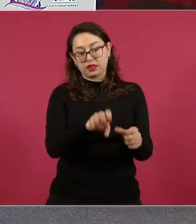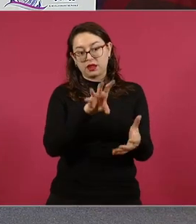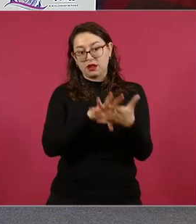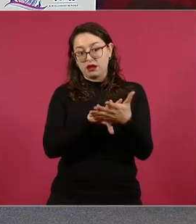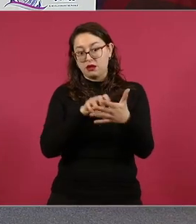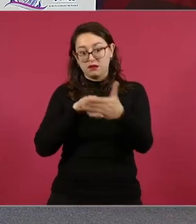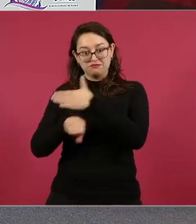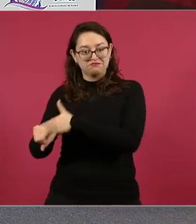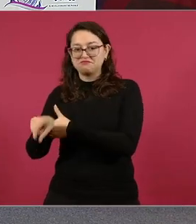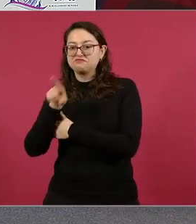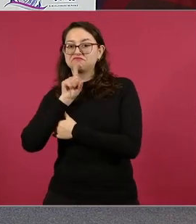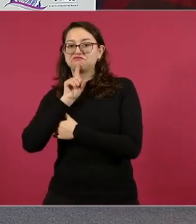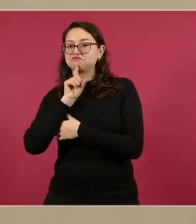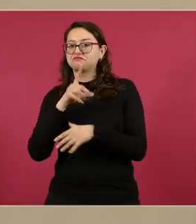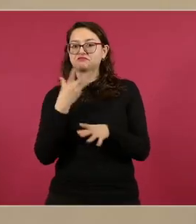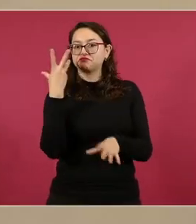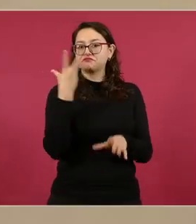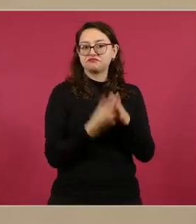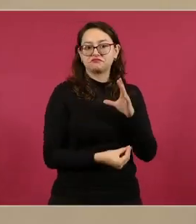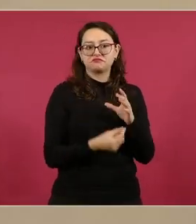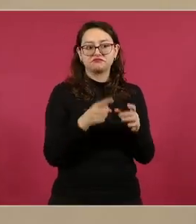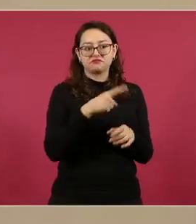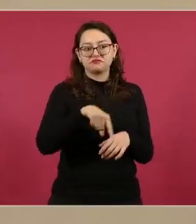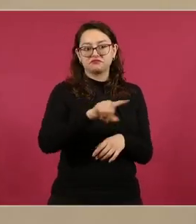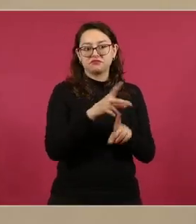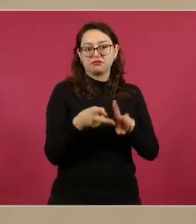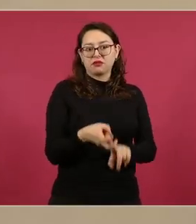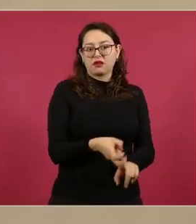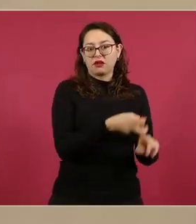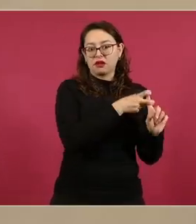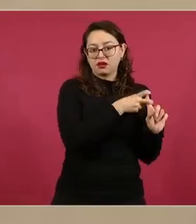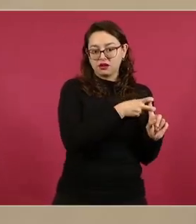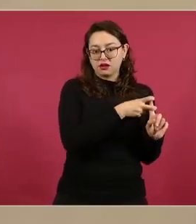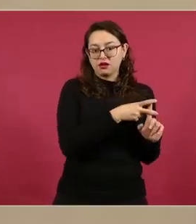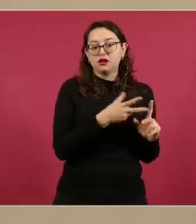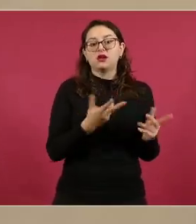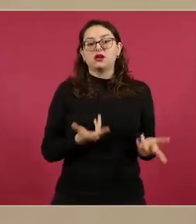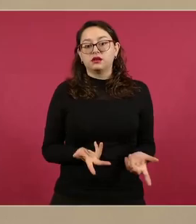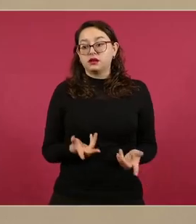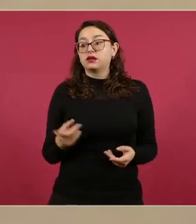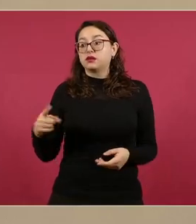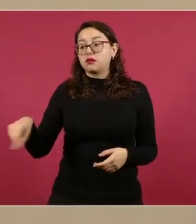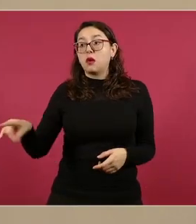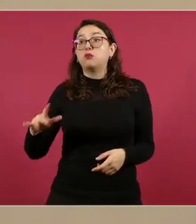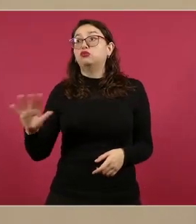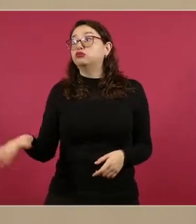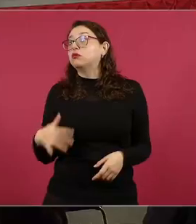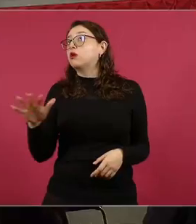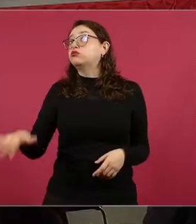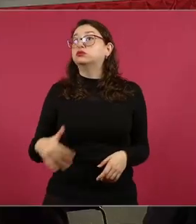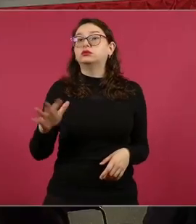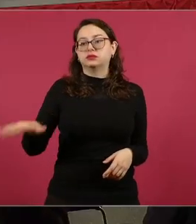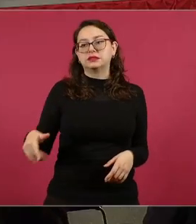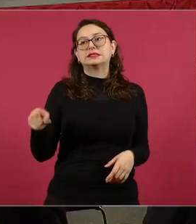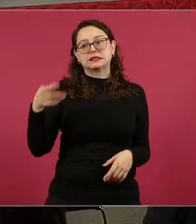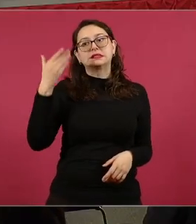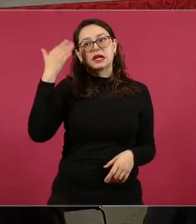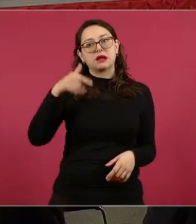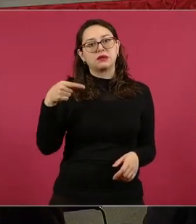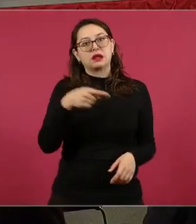su detención e incluso llegaron a participar en el proceso de búsqueda de ambas víctimas, quienes